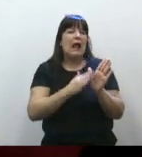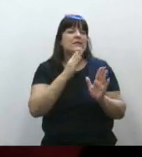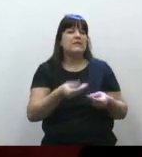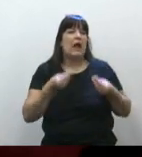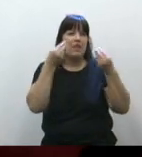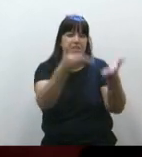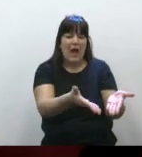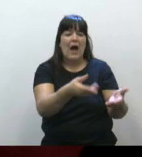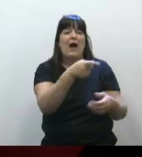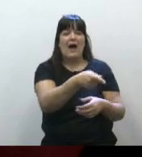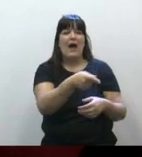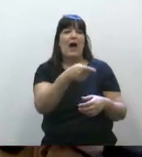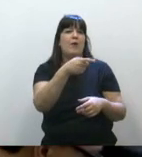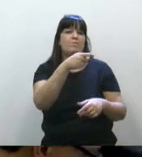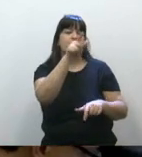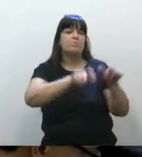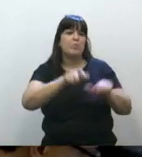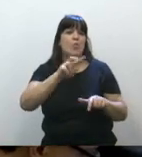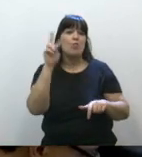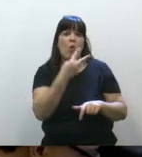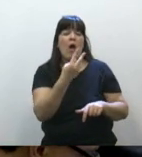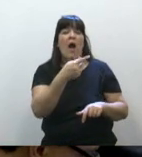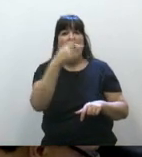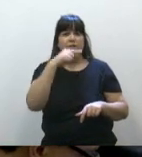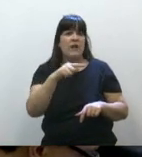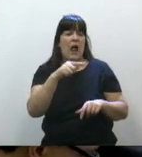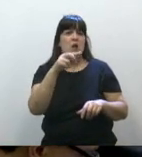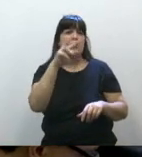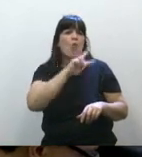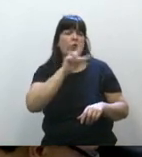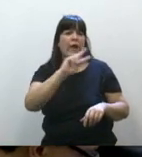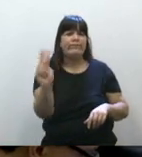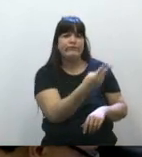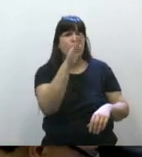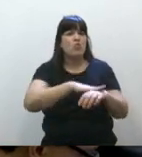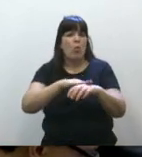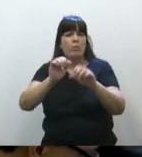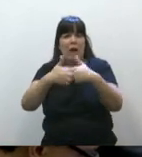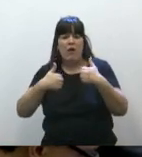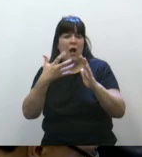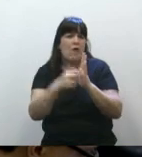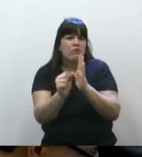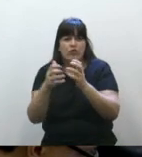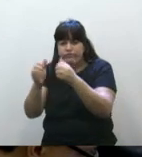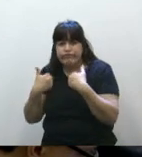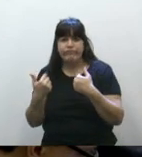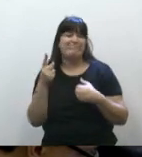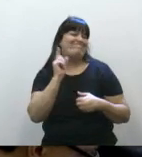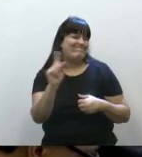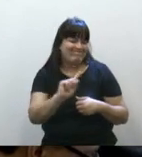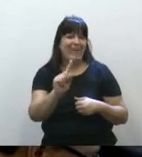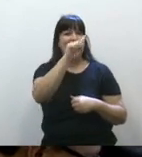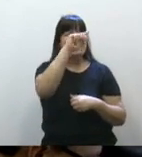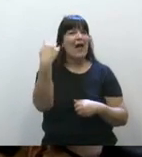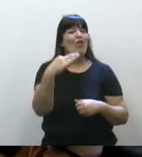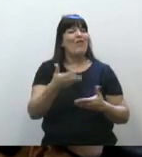terminan en el cementerio por prácticas clandestinas tiene que garantizarle que la práctica va a ser en un sanatorio va a ser